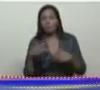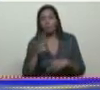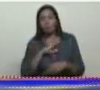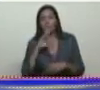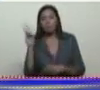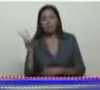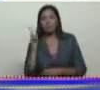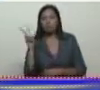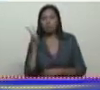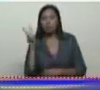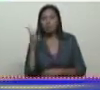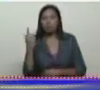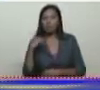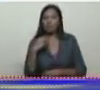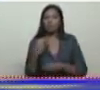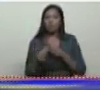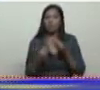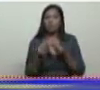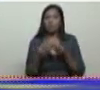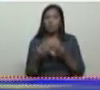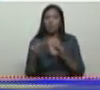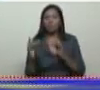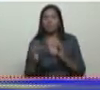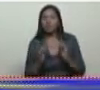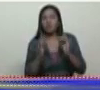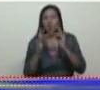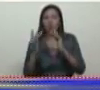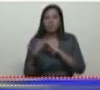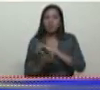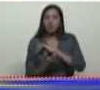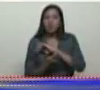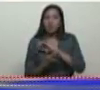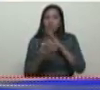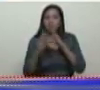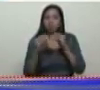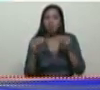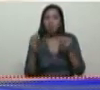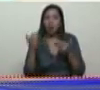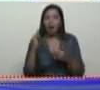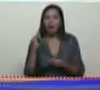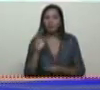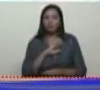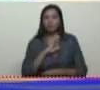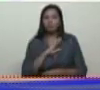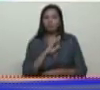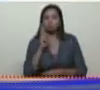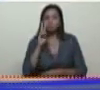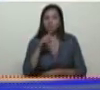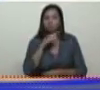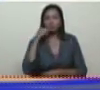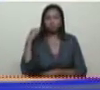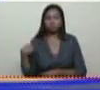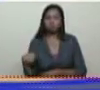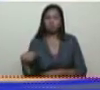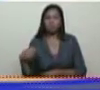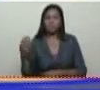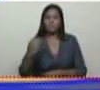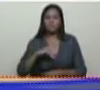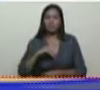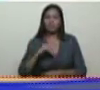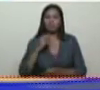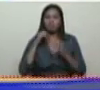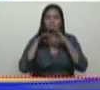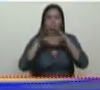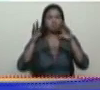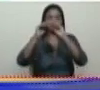que producirlo, ¿tenemos con qué? La tecnología, la industria. Así que mañana en San Petersburgo yo quiero que se le dé la máxima difusión para que nuestro